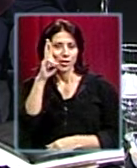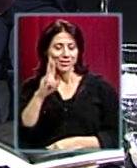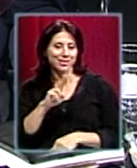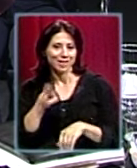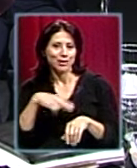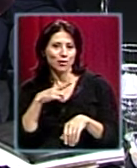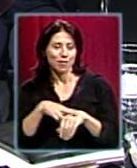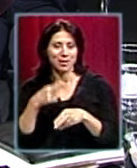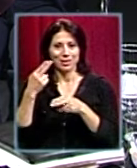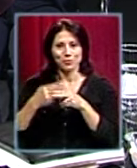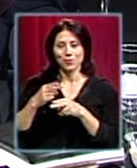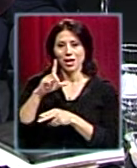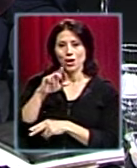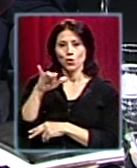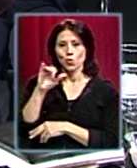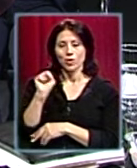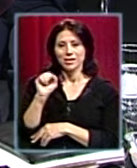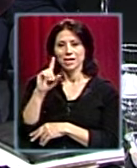naturalmente, Luis Doble Segreda.